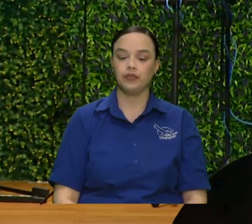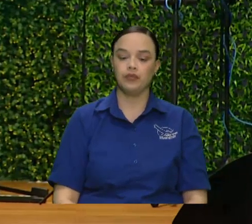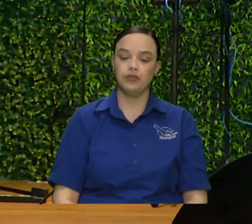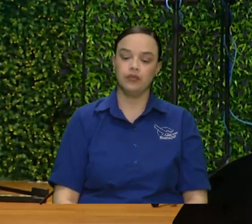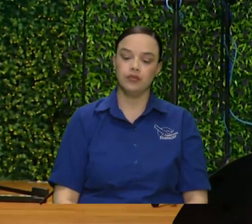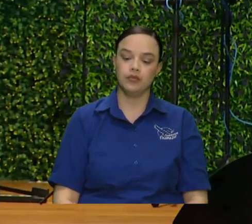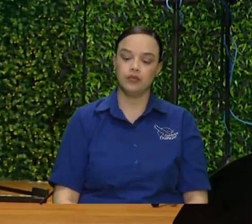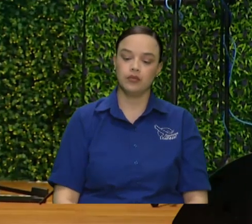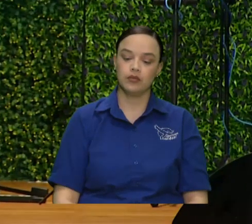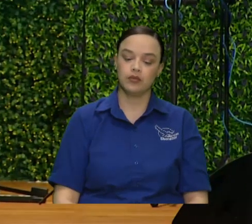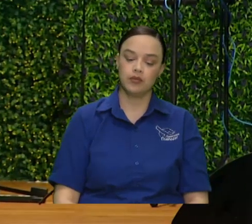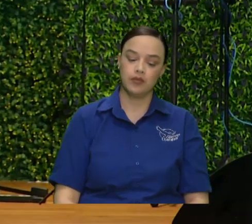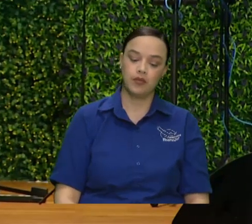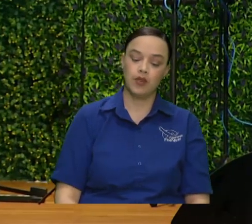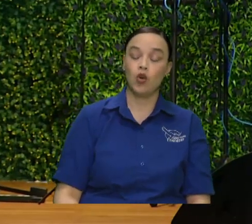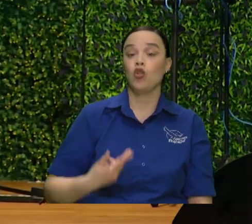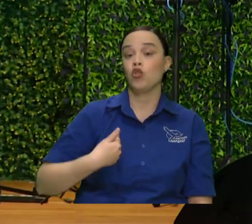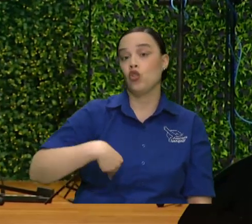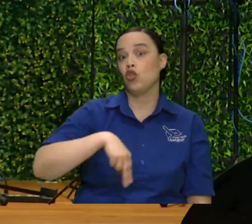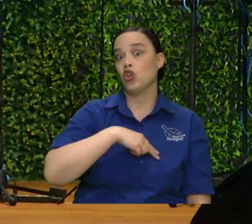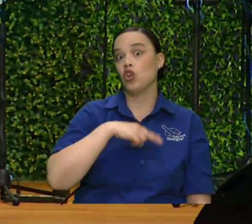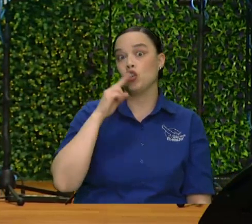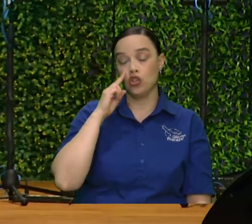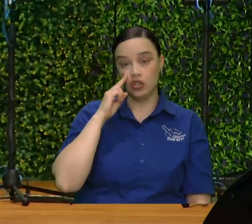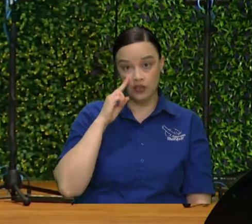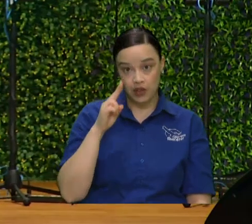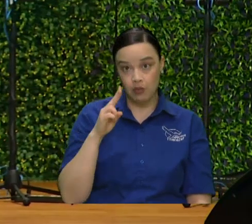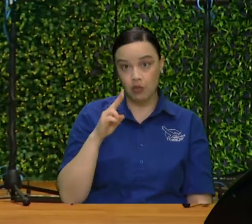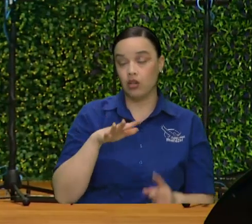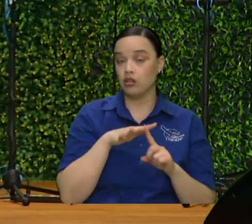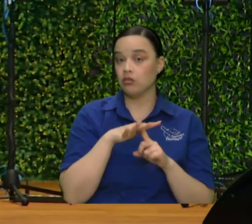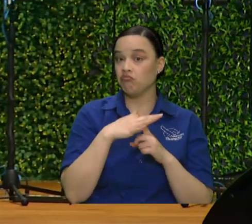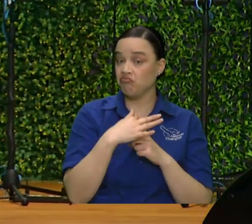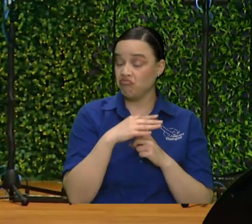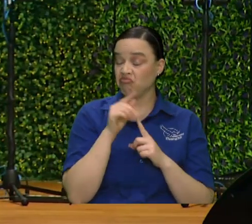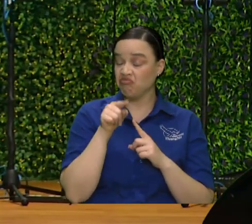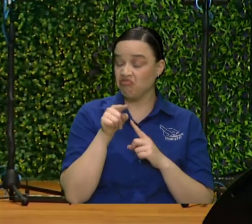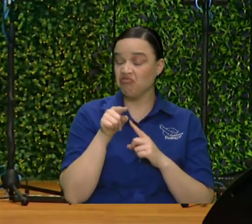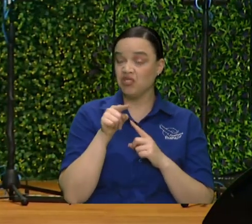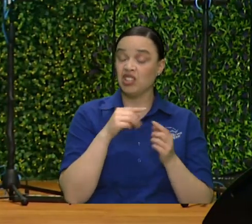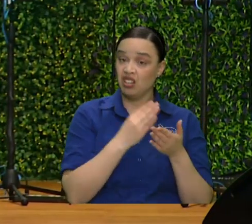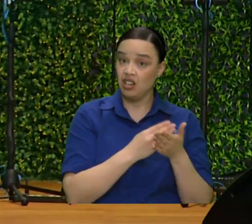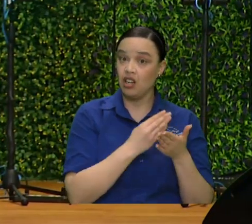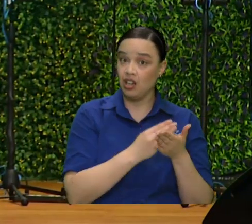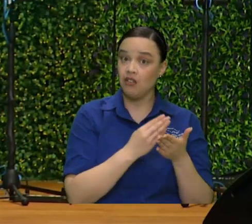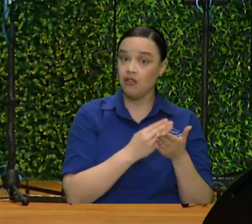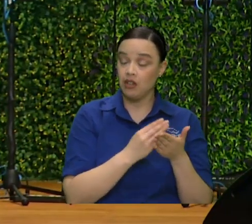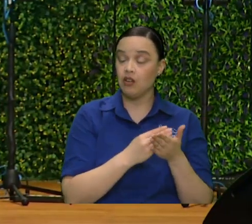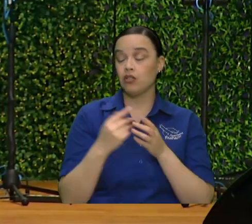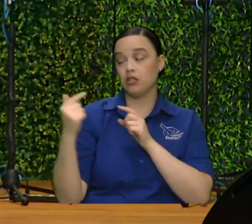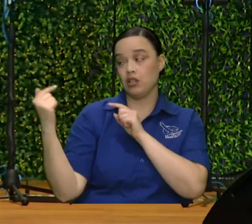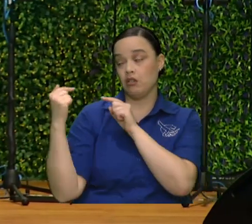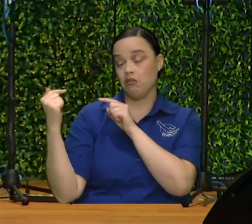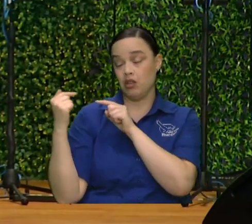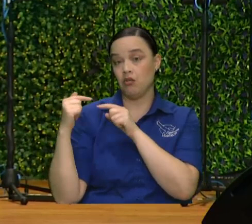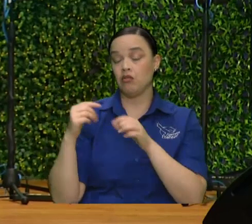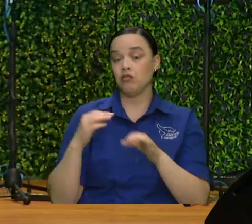cuando vemos este caso vemos que el pueblo israel está sitiado y que sus enemigos definitivamente llegan